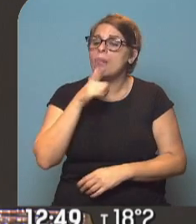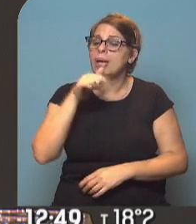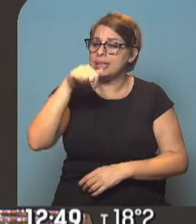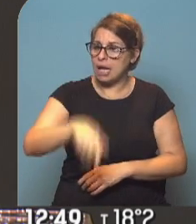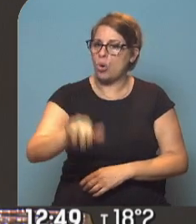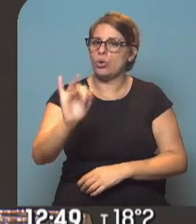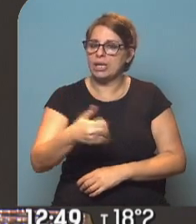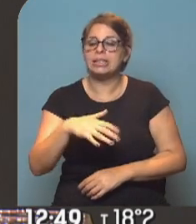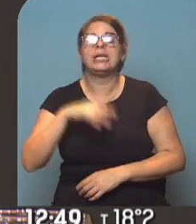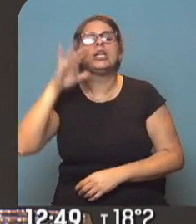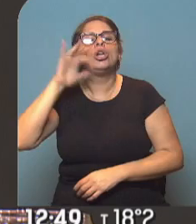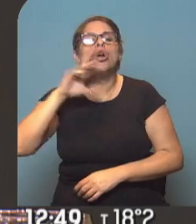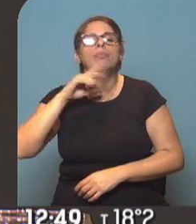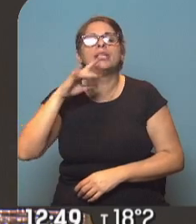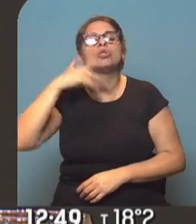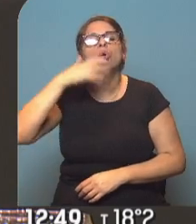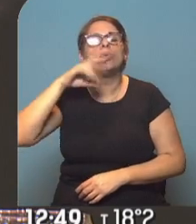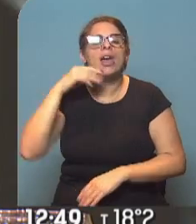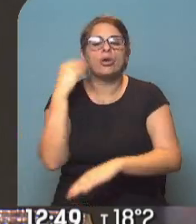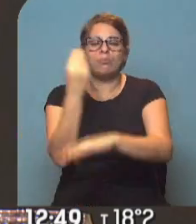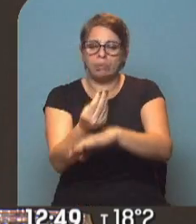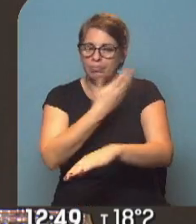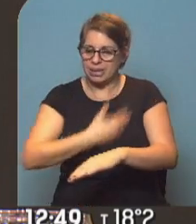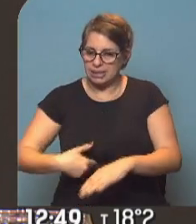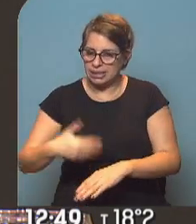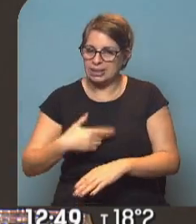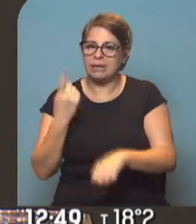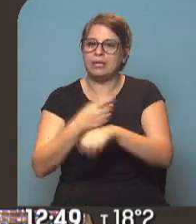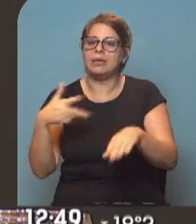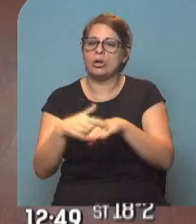sí López Obrador va a llegar a la presidencia. Nos vamos al primer corte y ya volvemos, estamos hasta las 2 de la tarde.